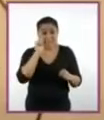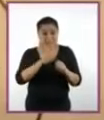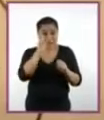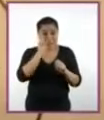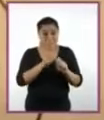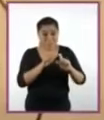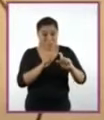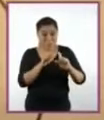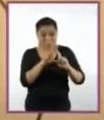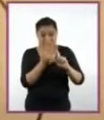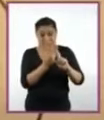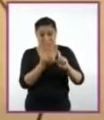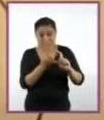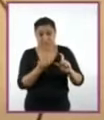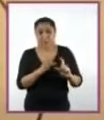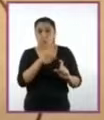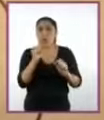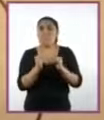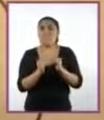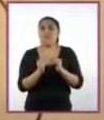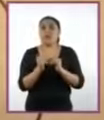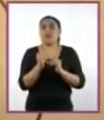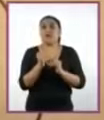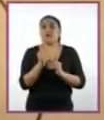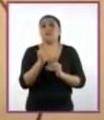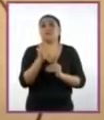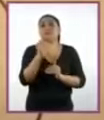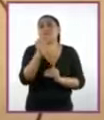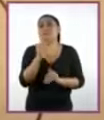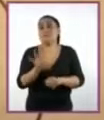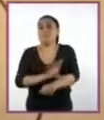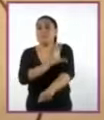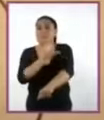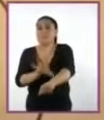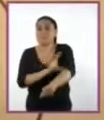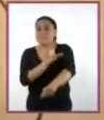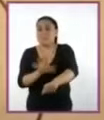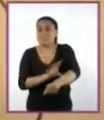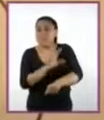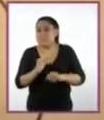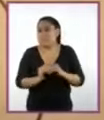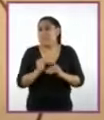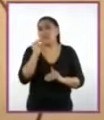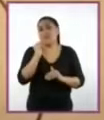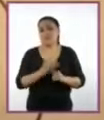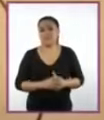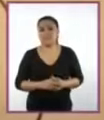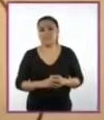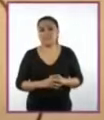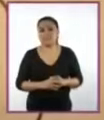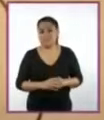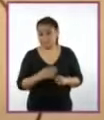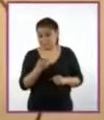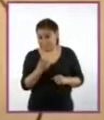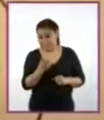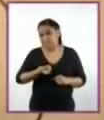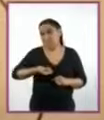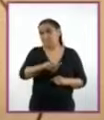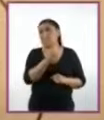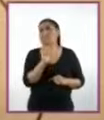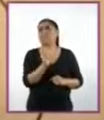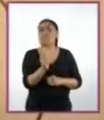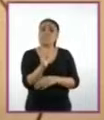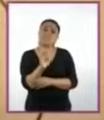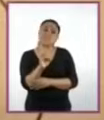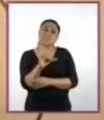alrededor del clavo, se puede aumentar la fuerza del campo miles de veces. Esto se conoce como